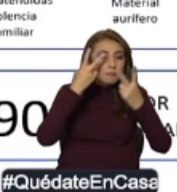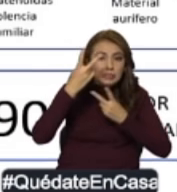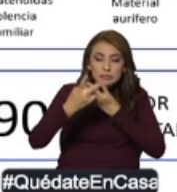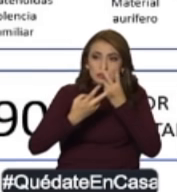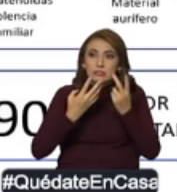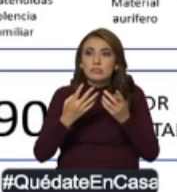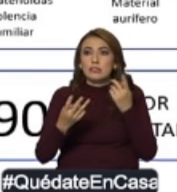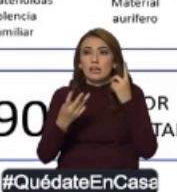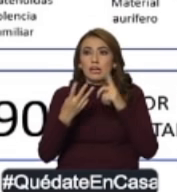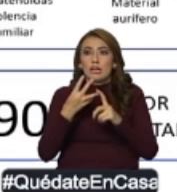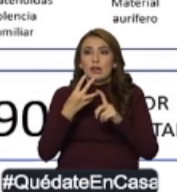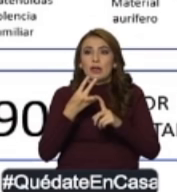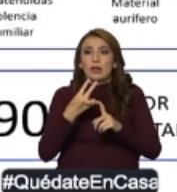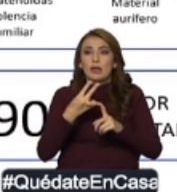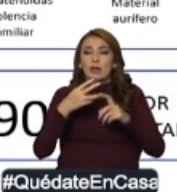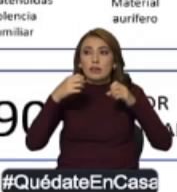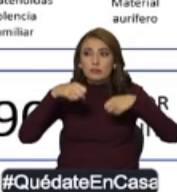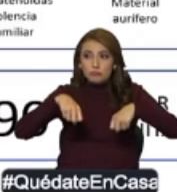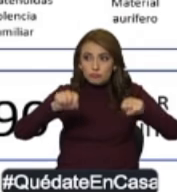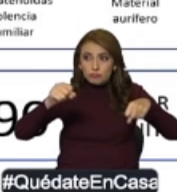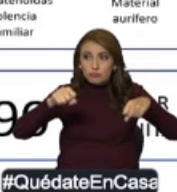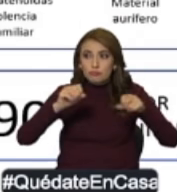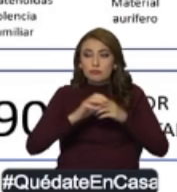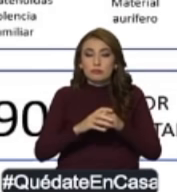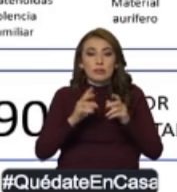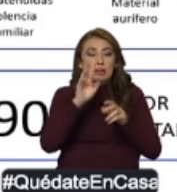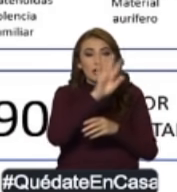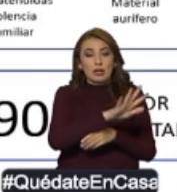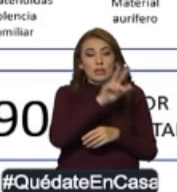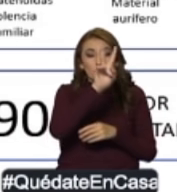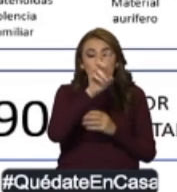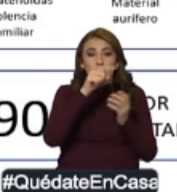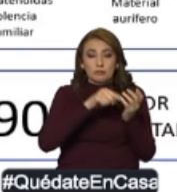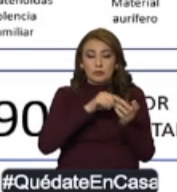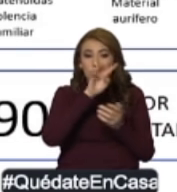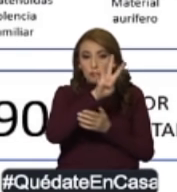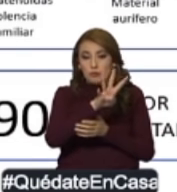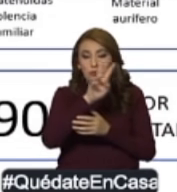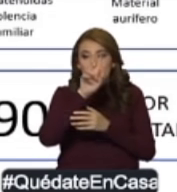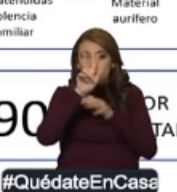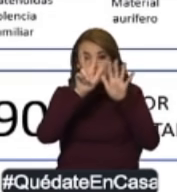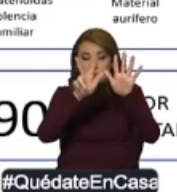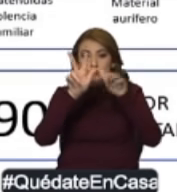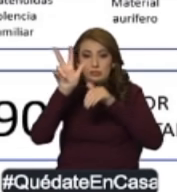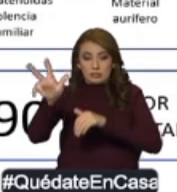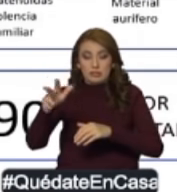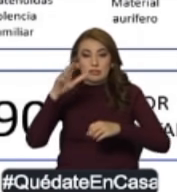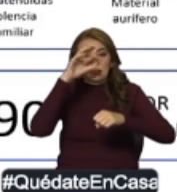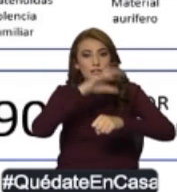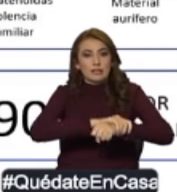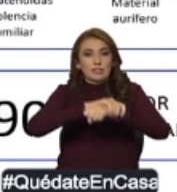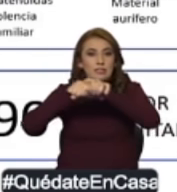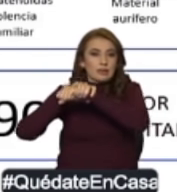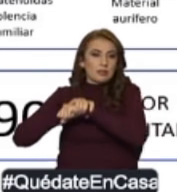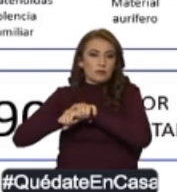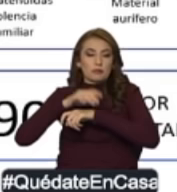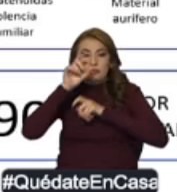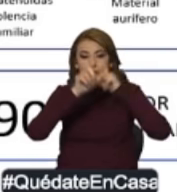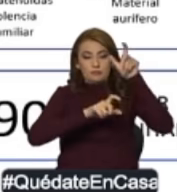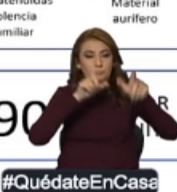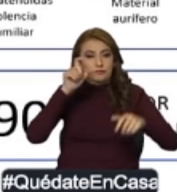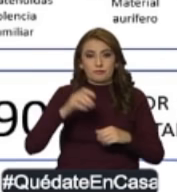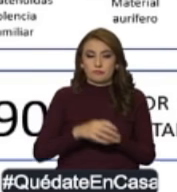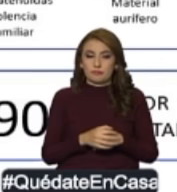presentado y hemos responsabilizado ante la justicia a 2.483 delincuentes por delitos de tipo